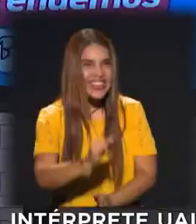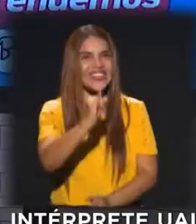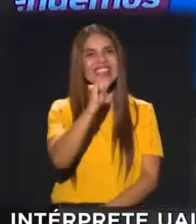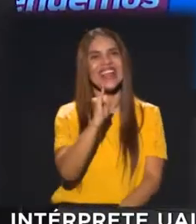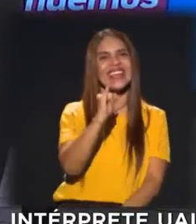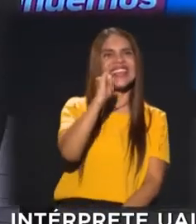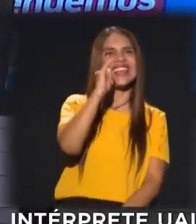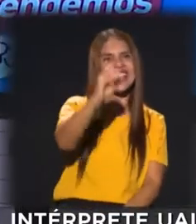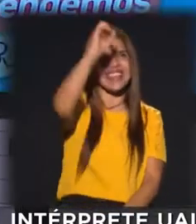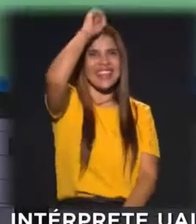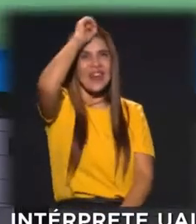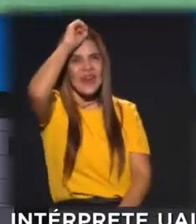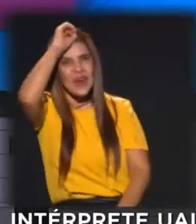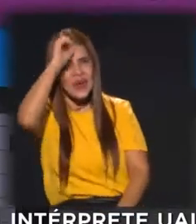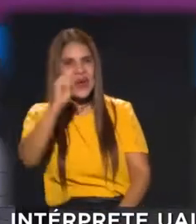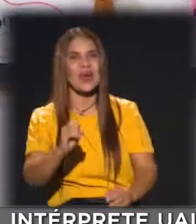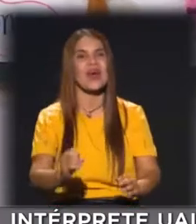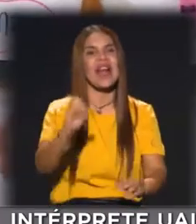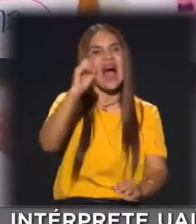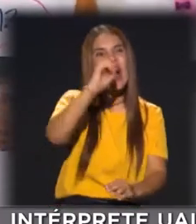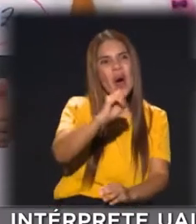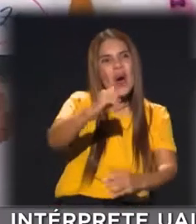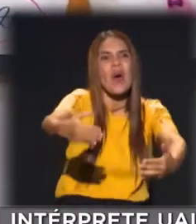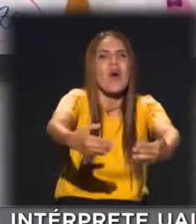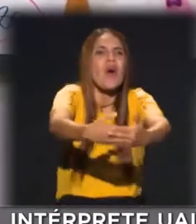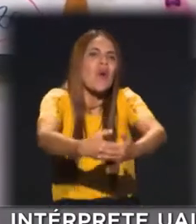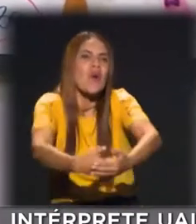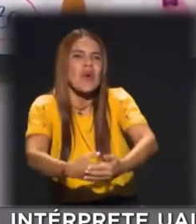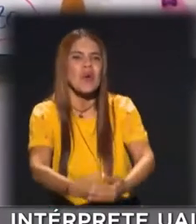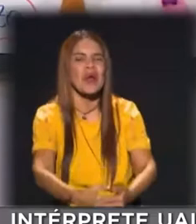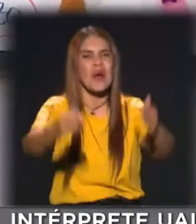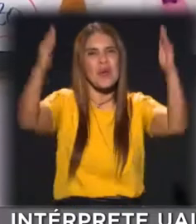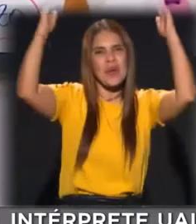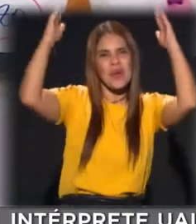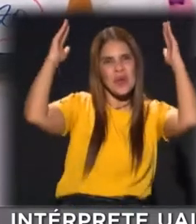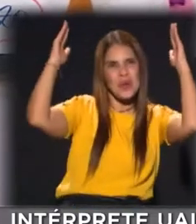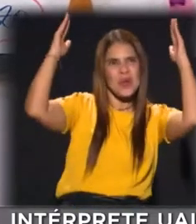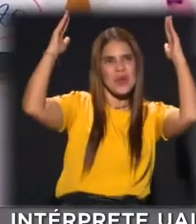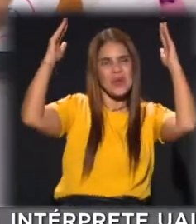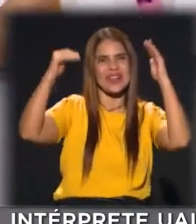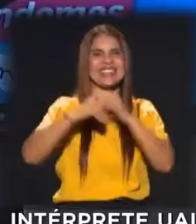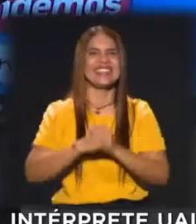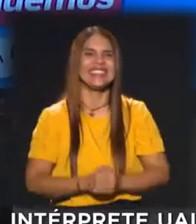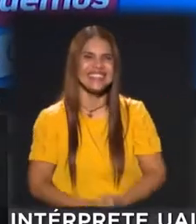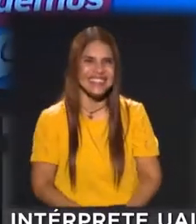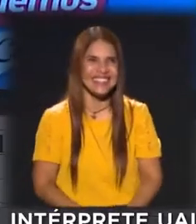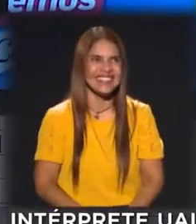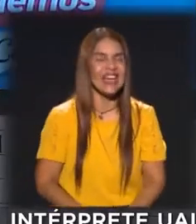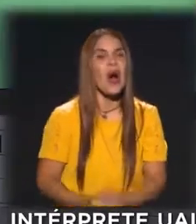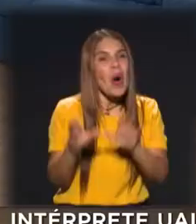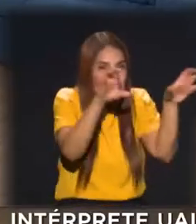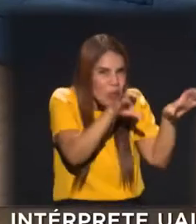I. I. Con la O. O. Con la U. Bueno, expliquemos nuevamente